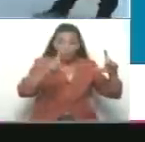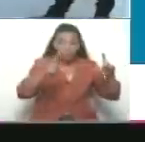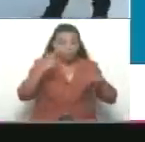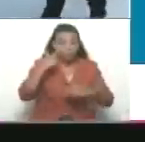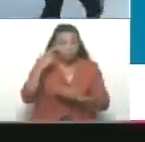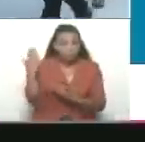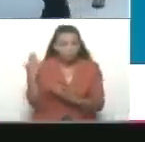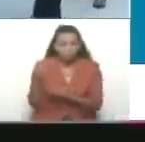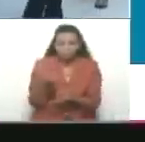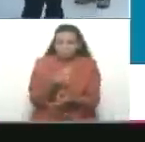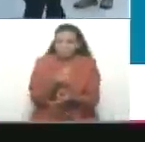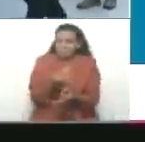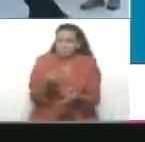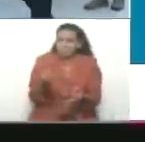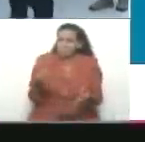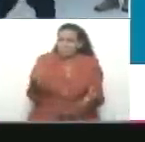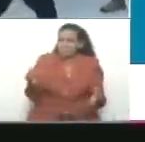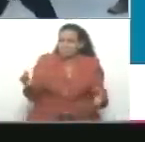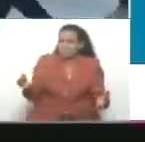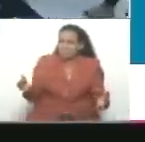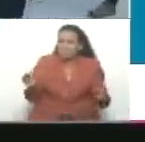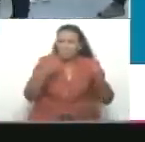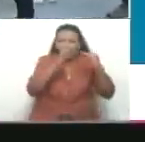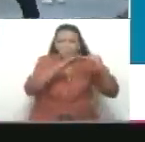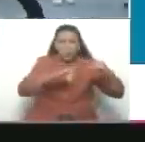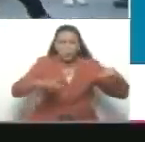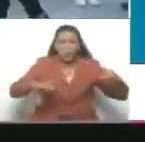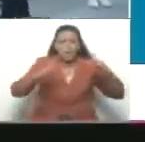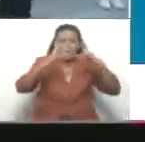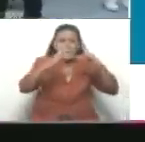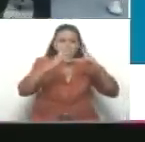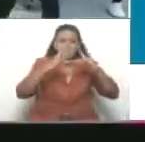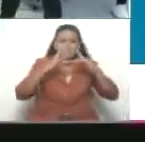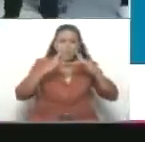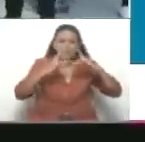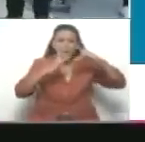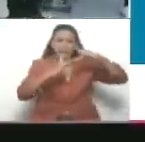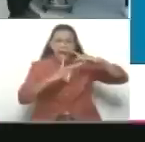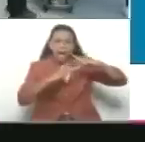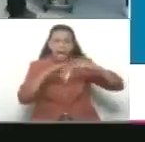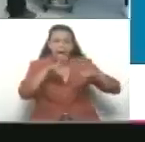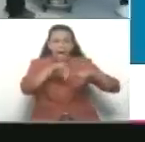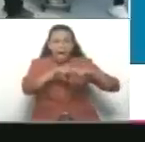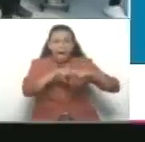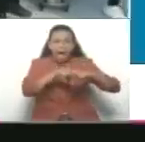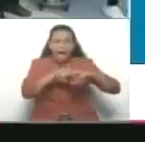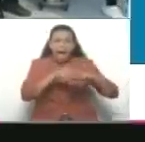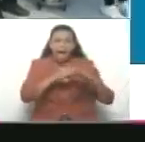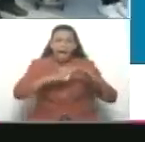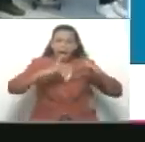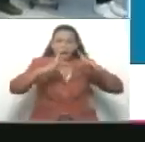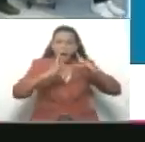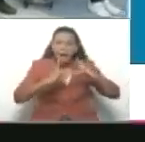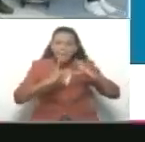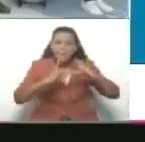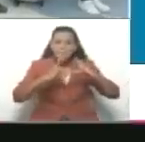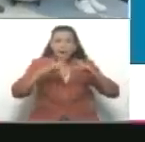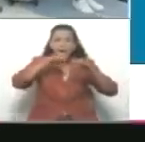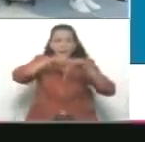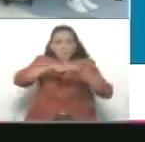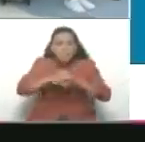sitio ordinario dos mesas camas pas para para atender el parto de